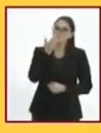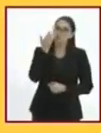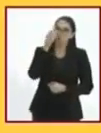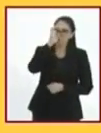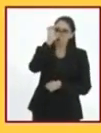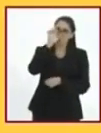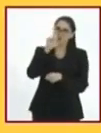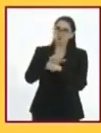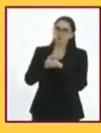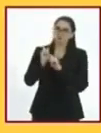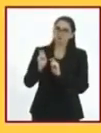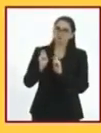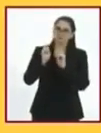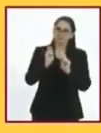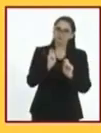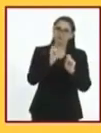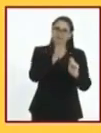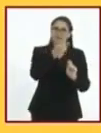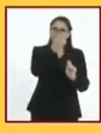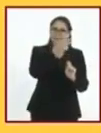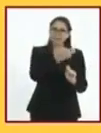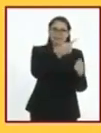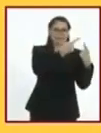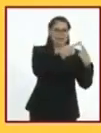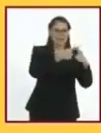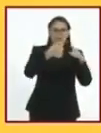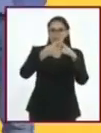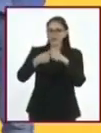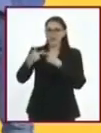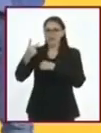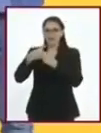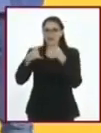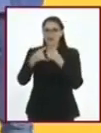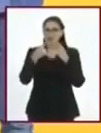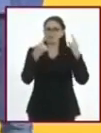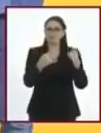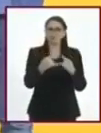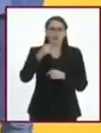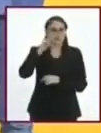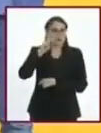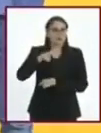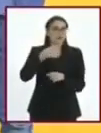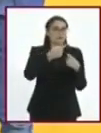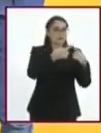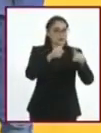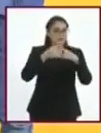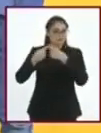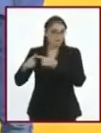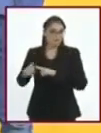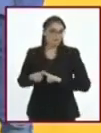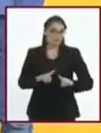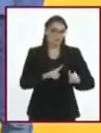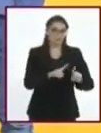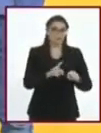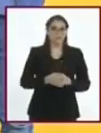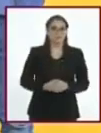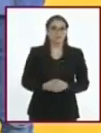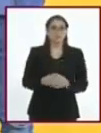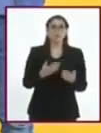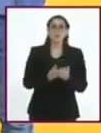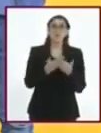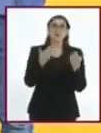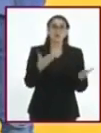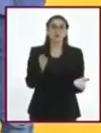cultural y que cada una de ellas tiene un origen histórico. Actualmente seguimos practicando algunas